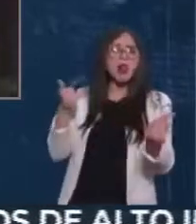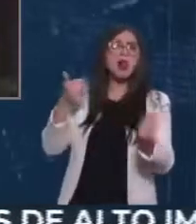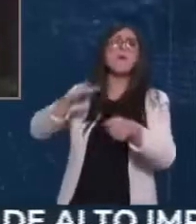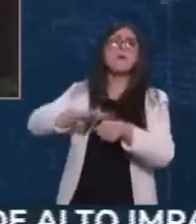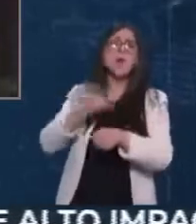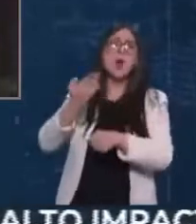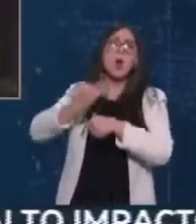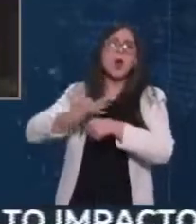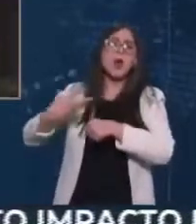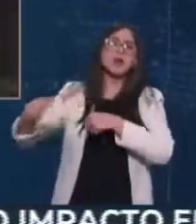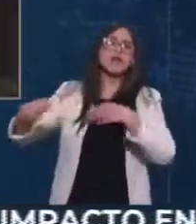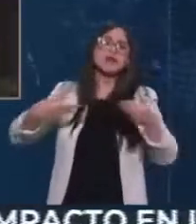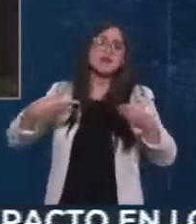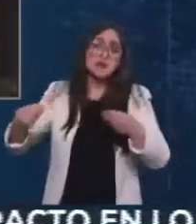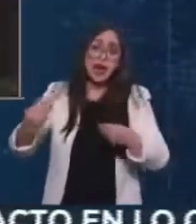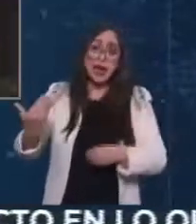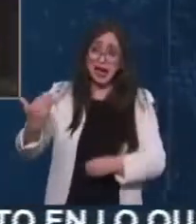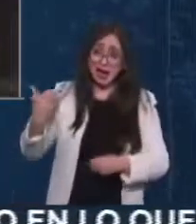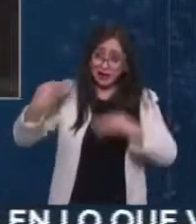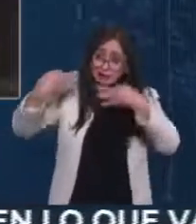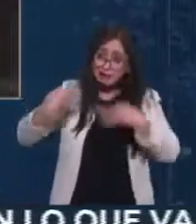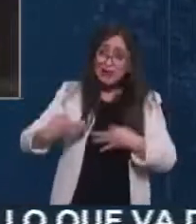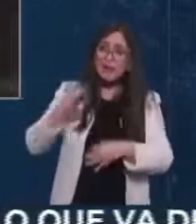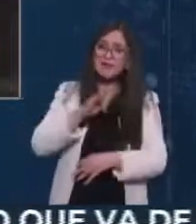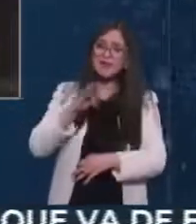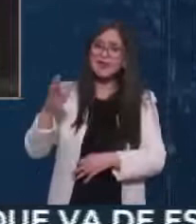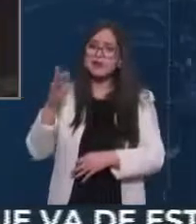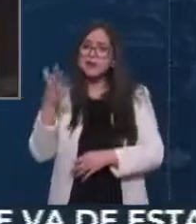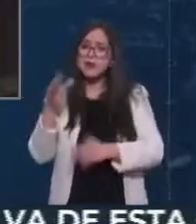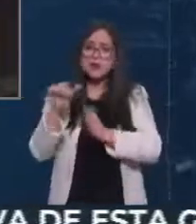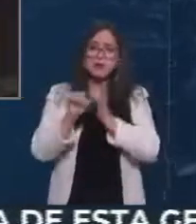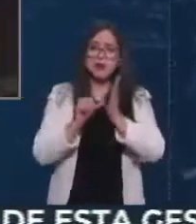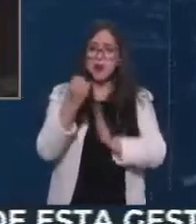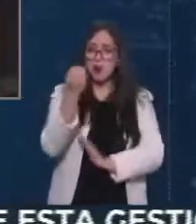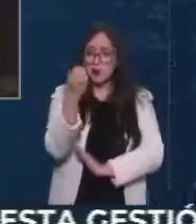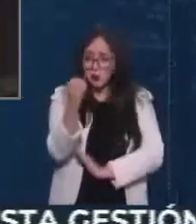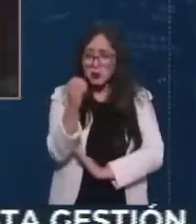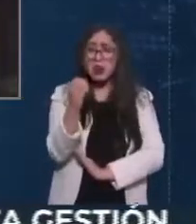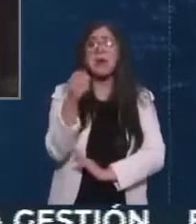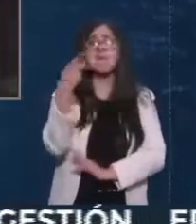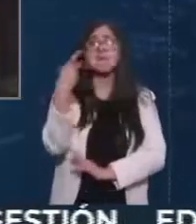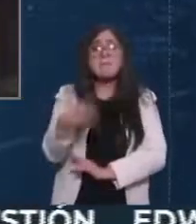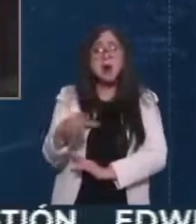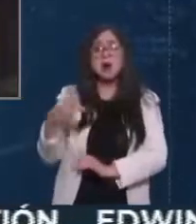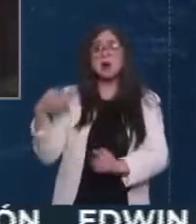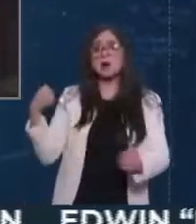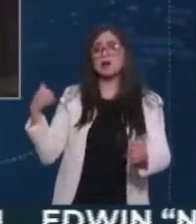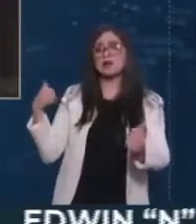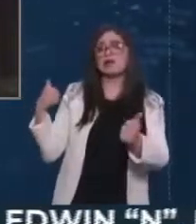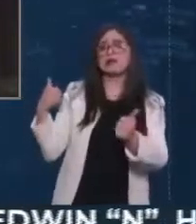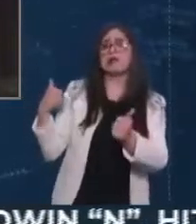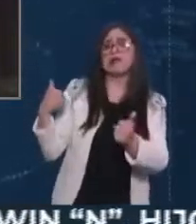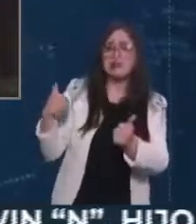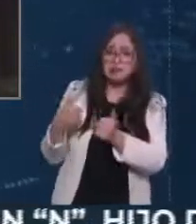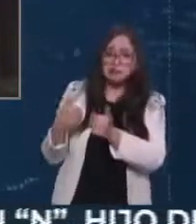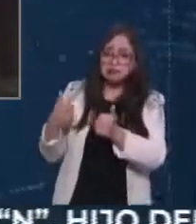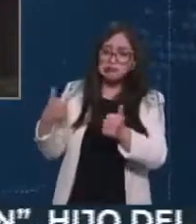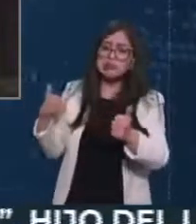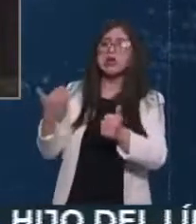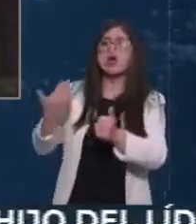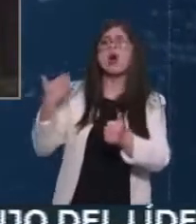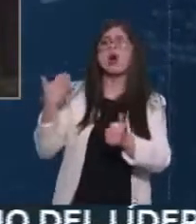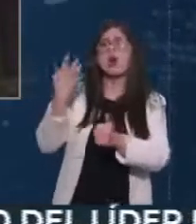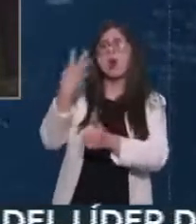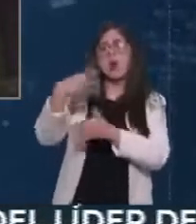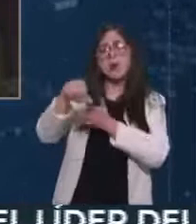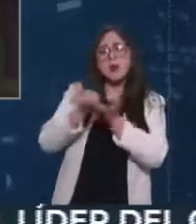octubre y pues tiene un retraso prácticamente de 4 meses, pues por el tema de la pandemia. Y lo que